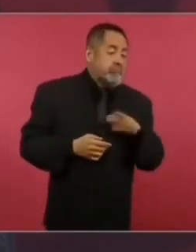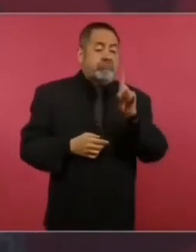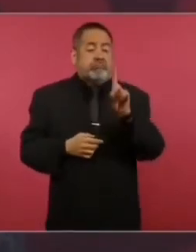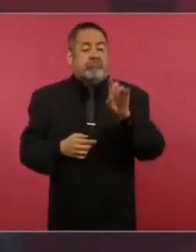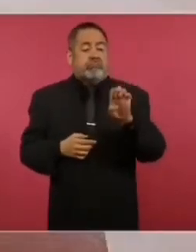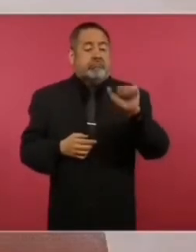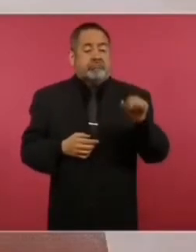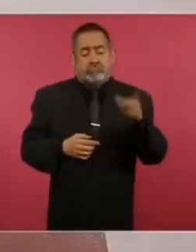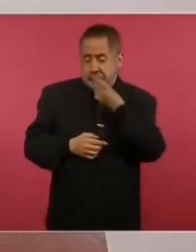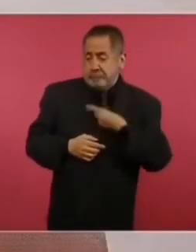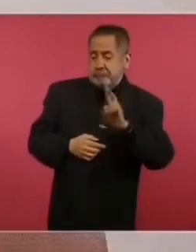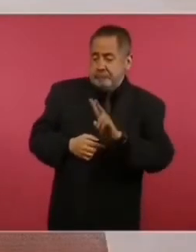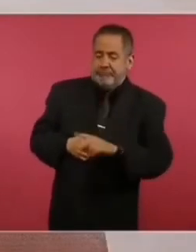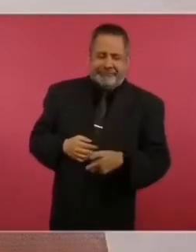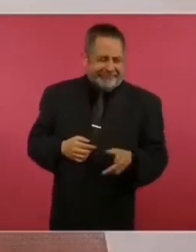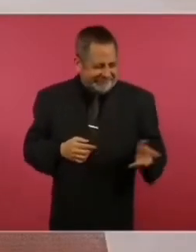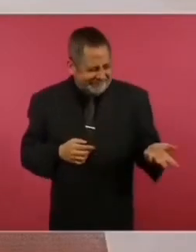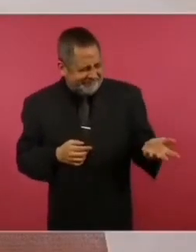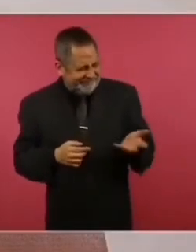es la DEA.